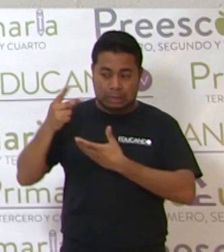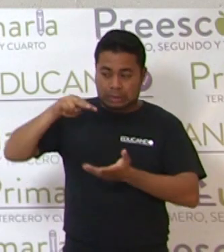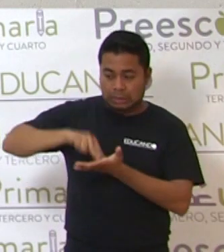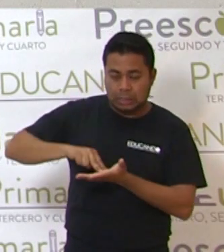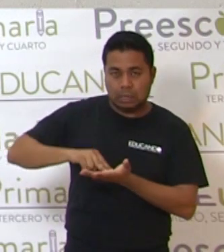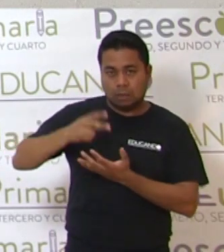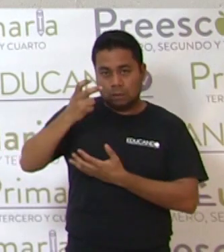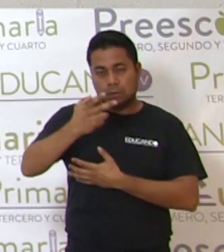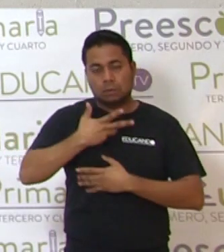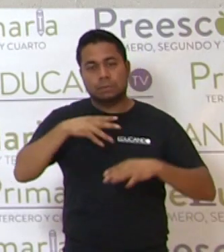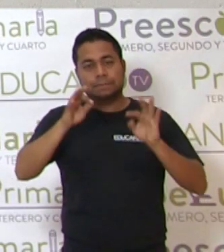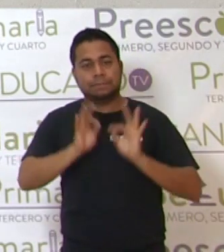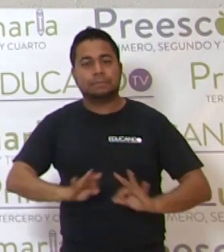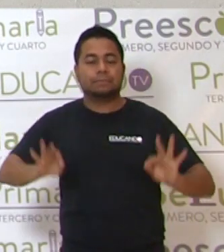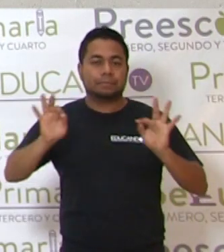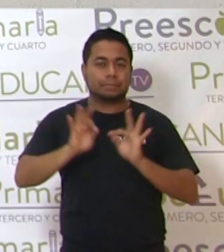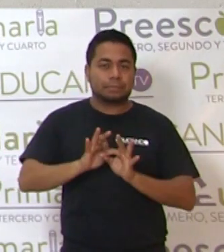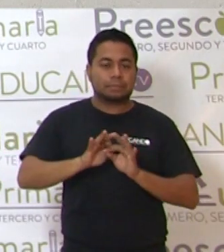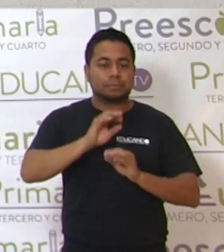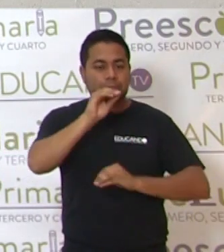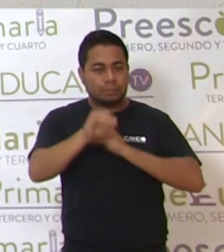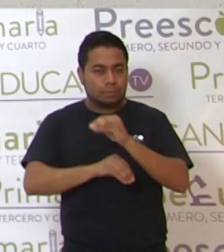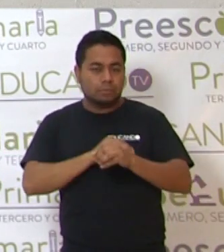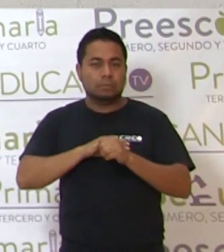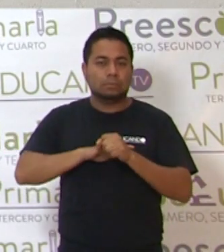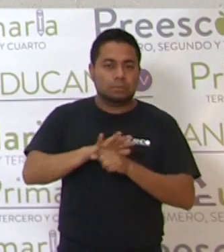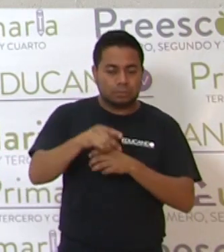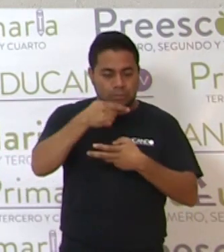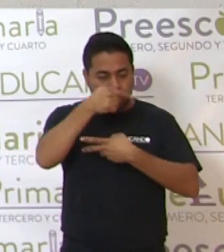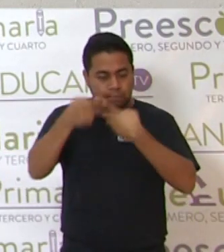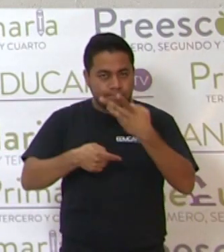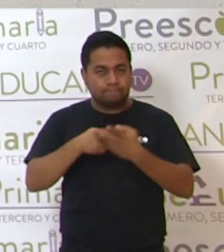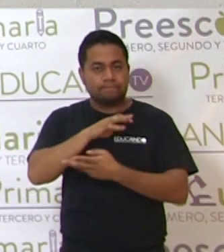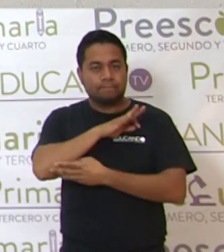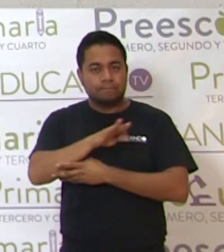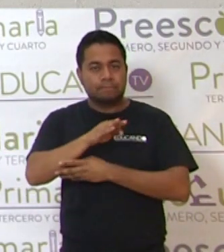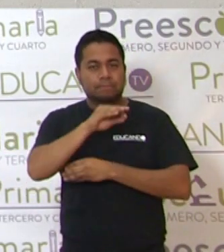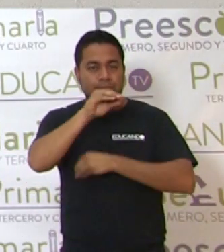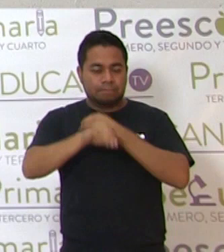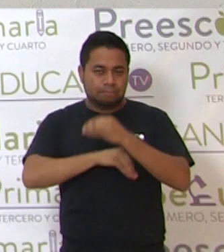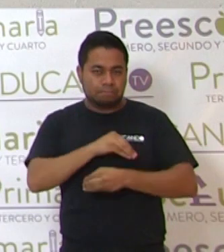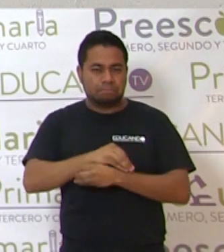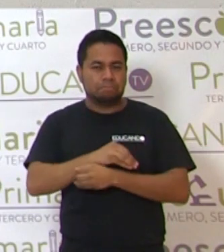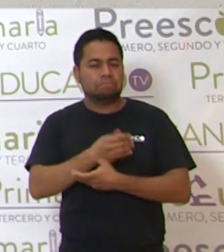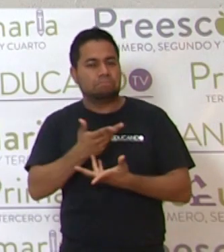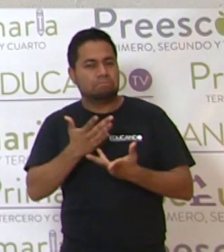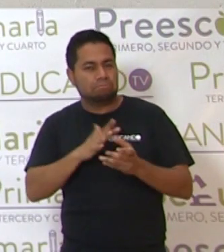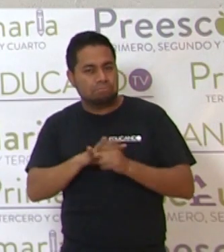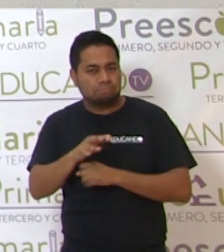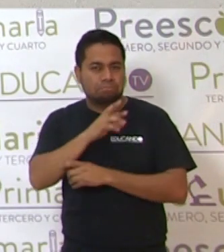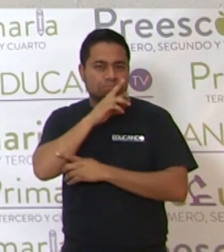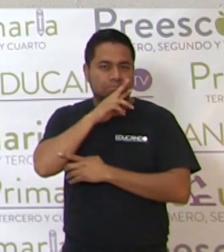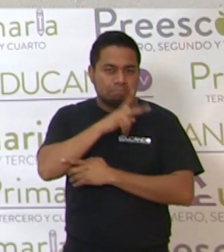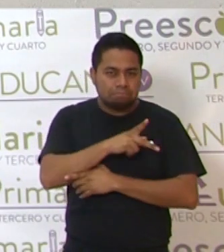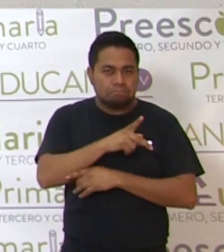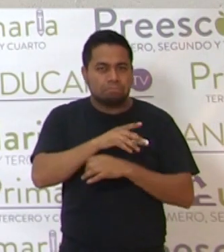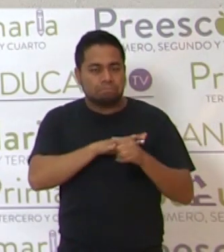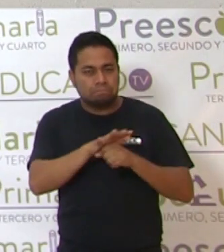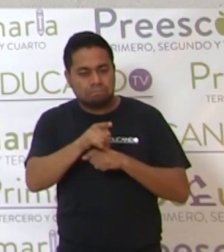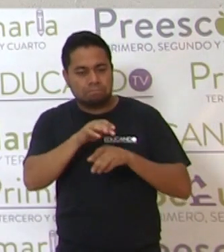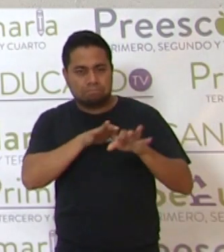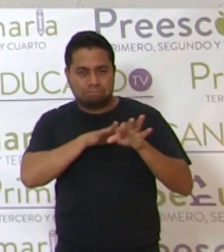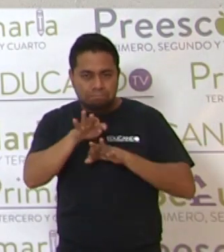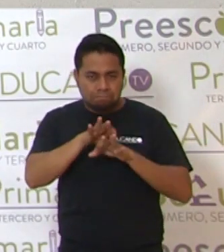muy importante que tengas todos estos elementos y los puedas plasmar mucho, mucho mejor y que tu trabajo y